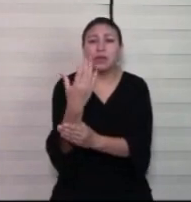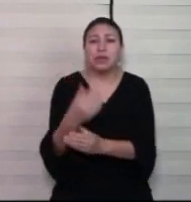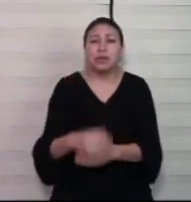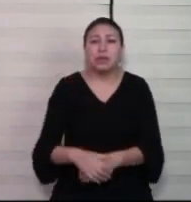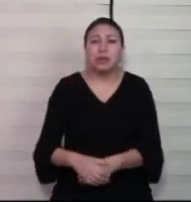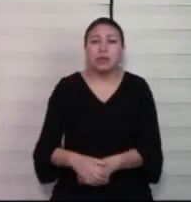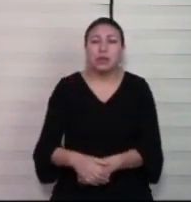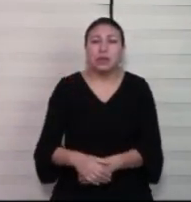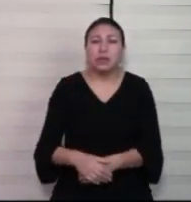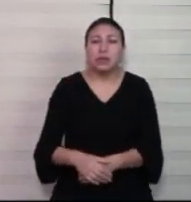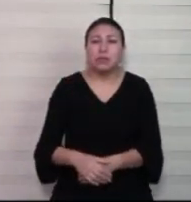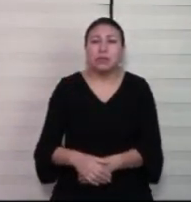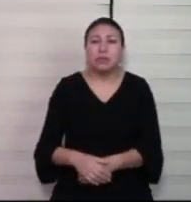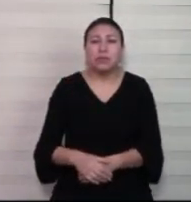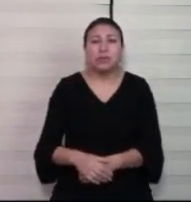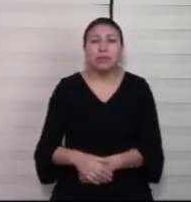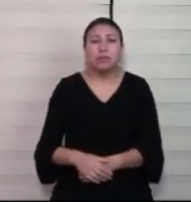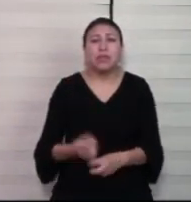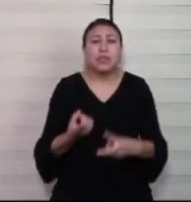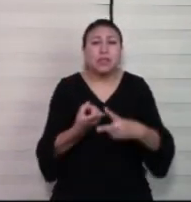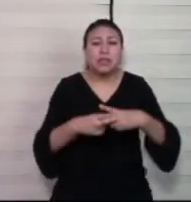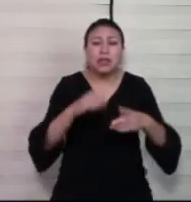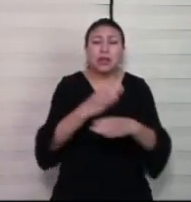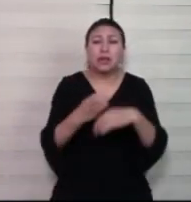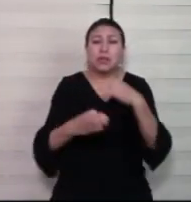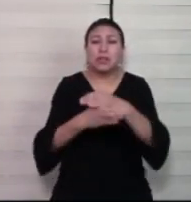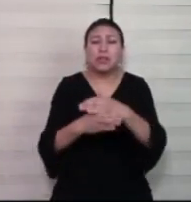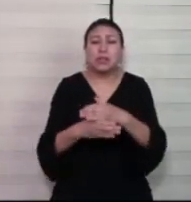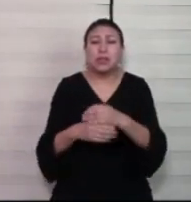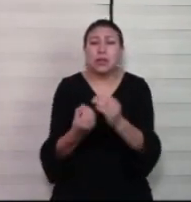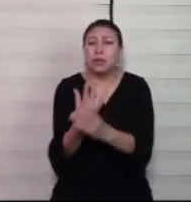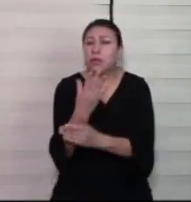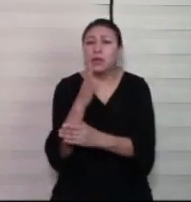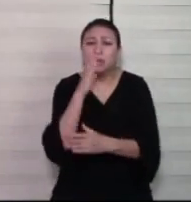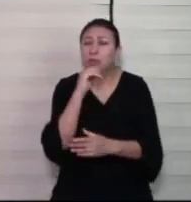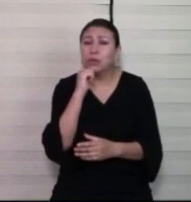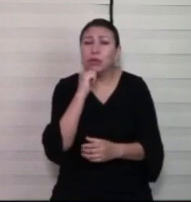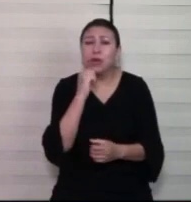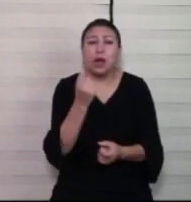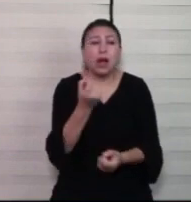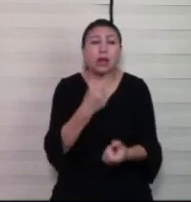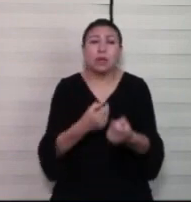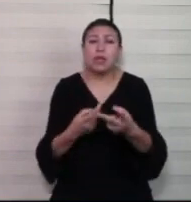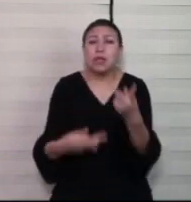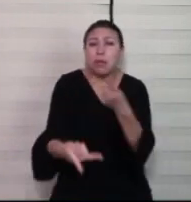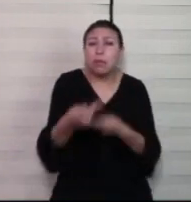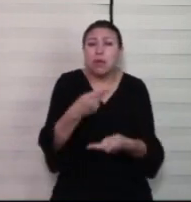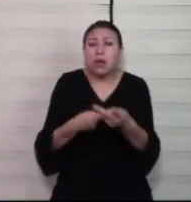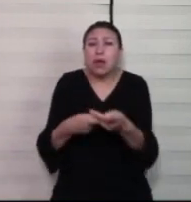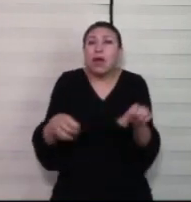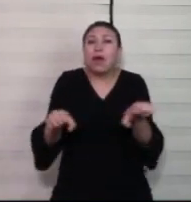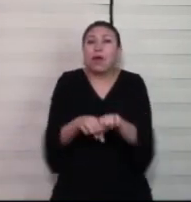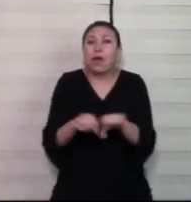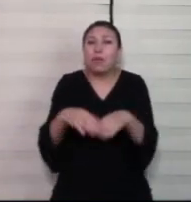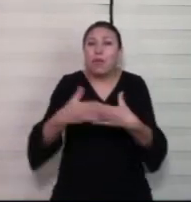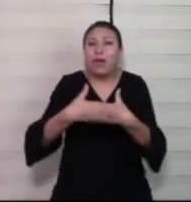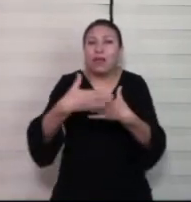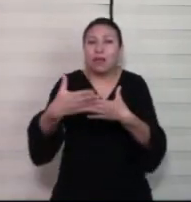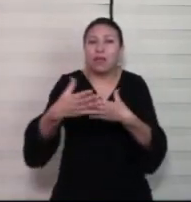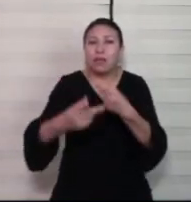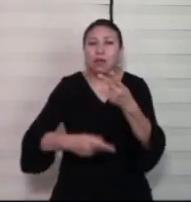No pudieron empezar algo nuevo. Algunos han hecho préstamos. ¿Cómo los van a pagar? No